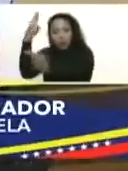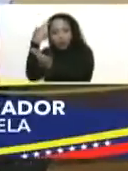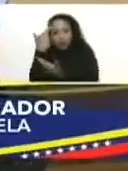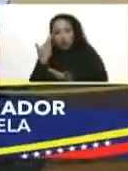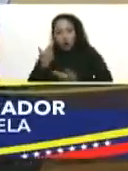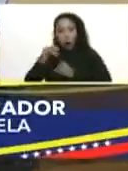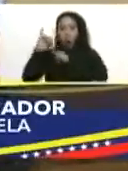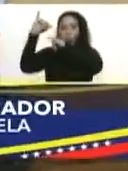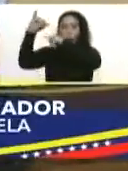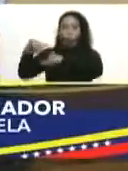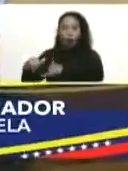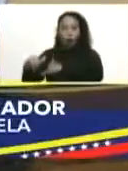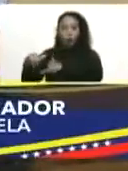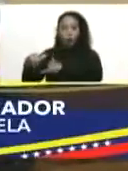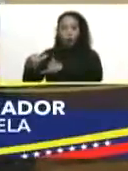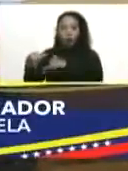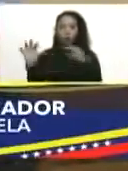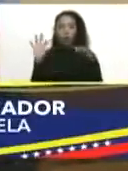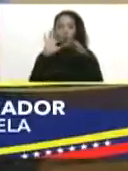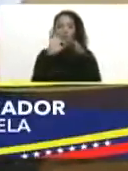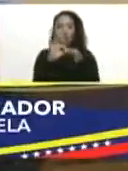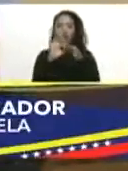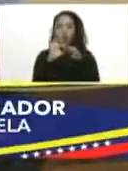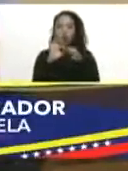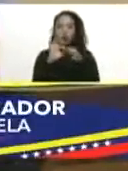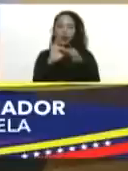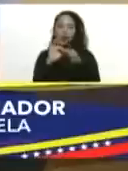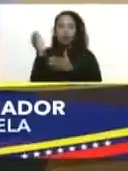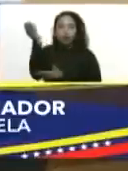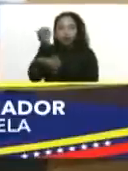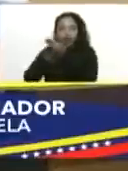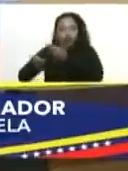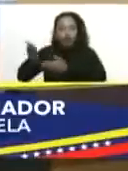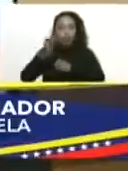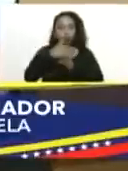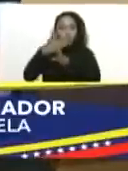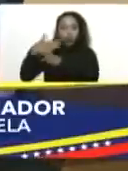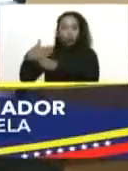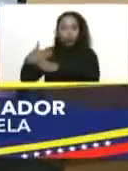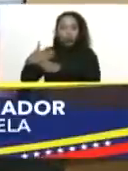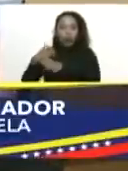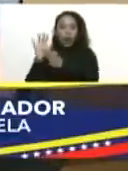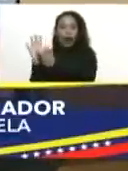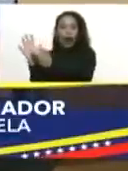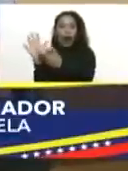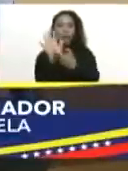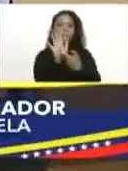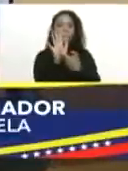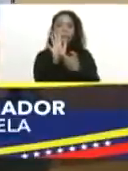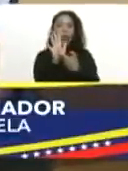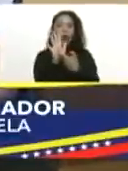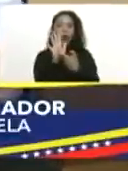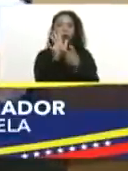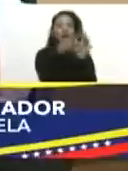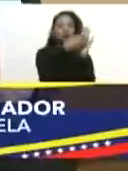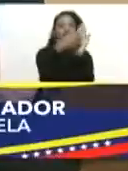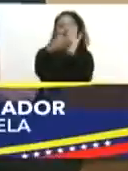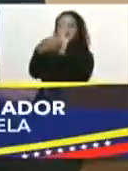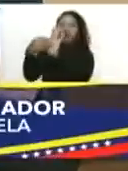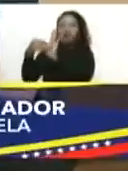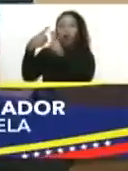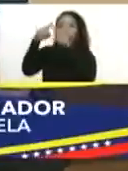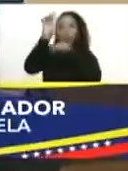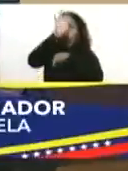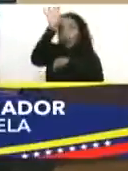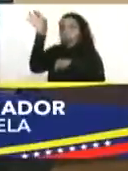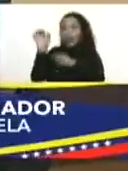igualdad, de unidad y de cooperación son un ejemplo para los países